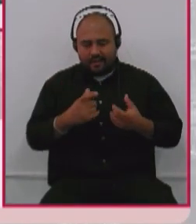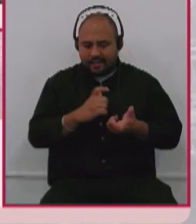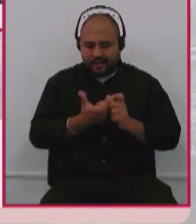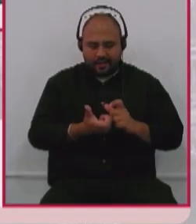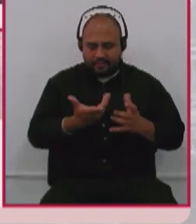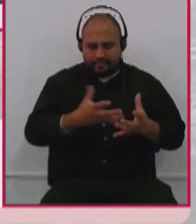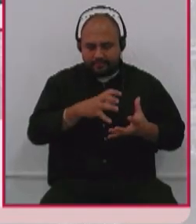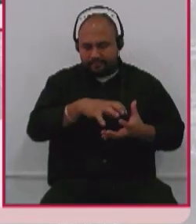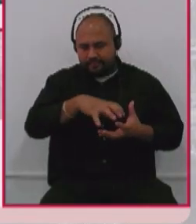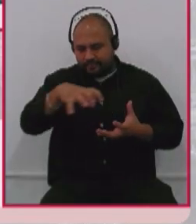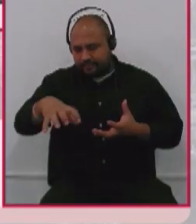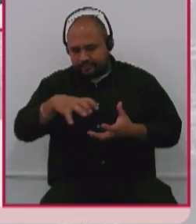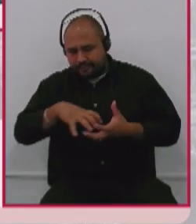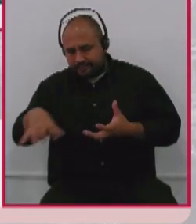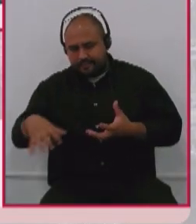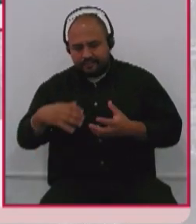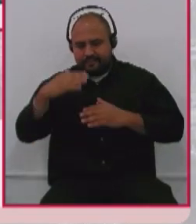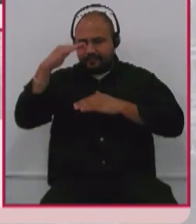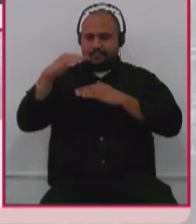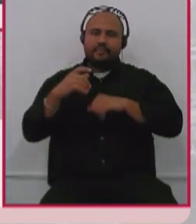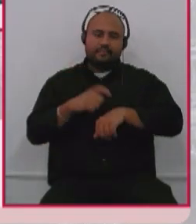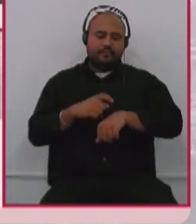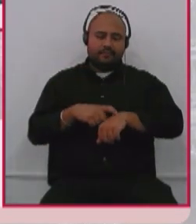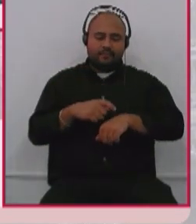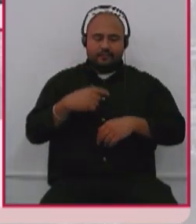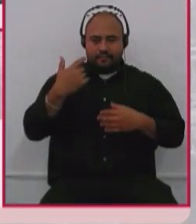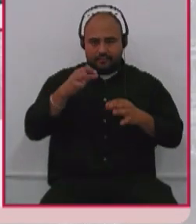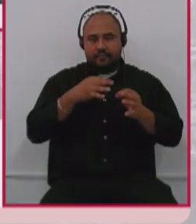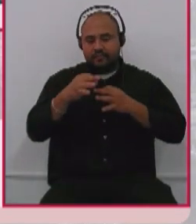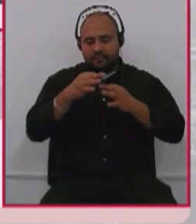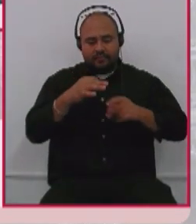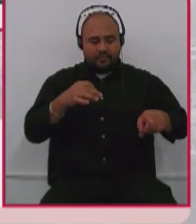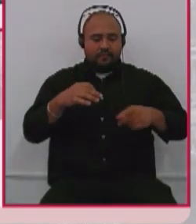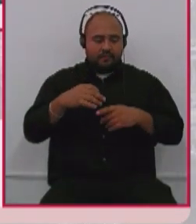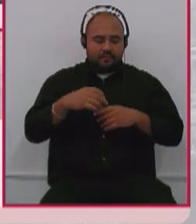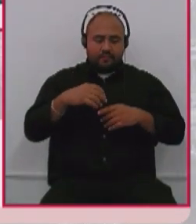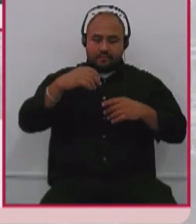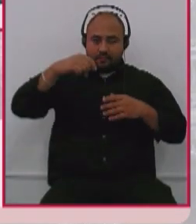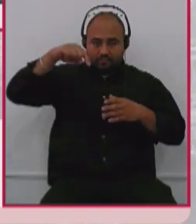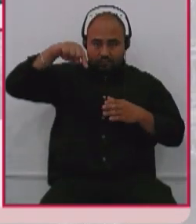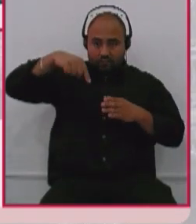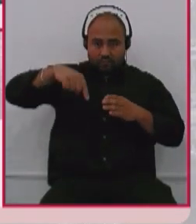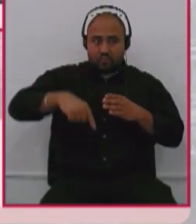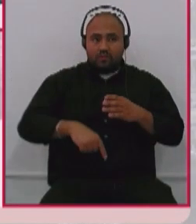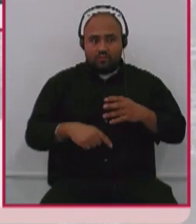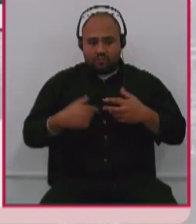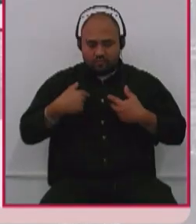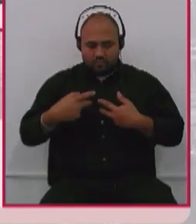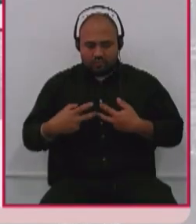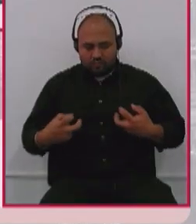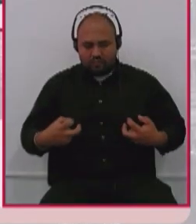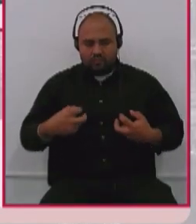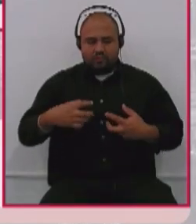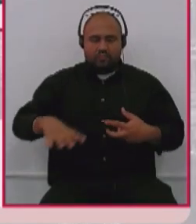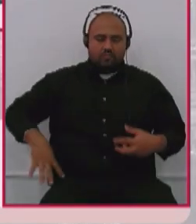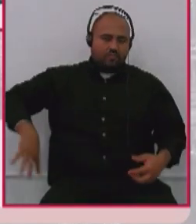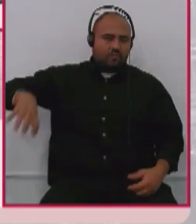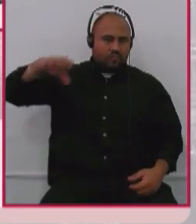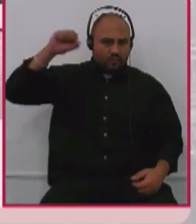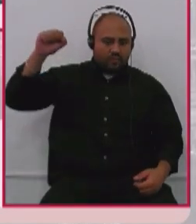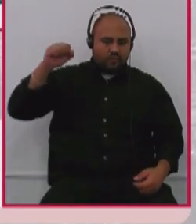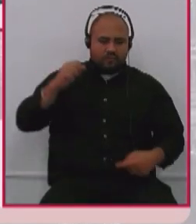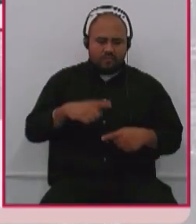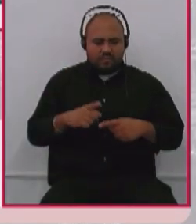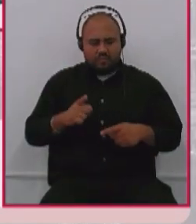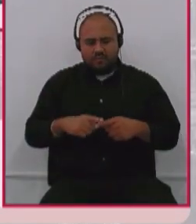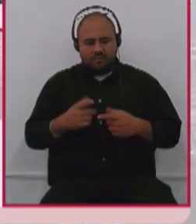Como ya les dije, todo este sistema de anclaje generaba demoras. Y muchas de las soluciones resultaron ser muy sencillas,